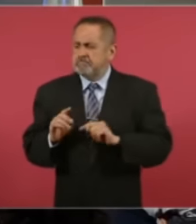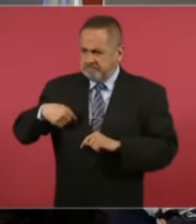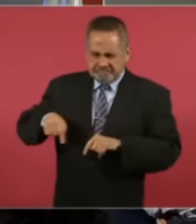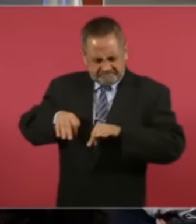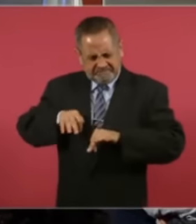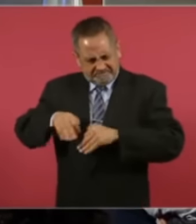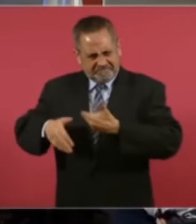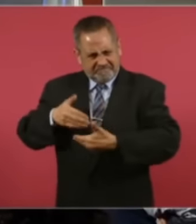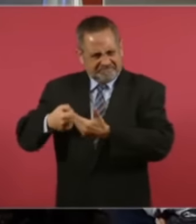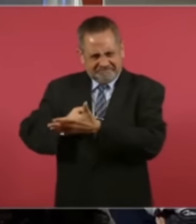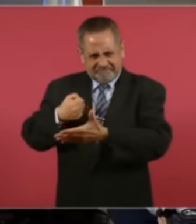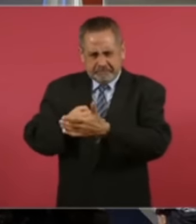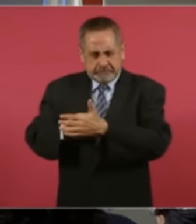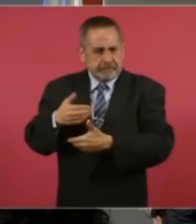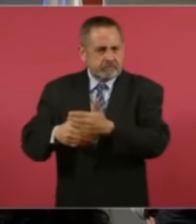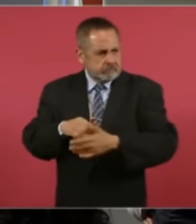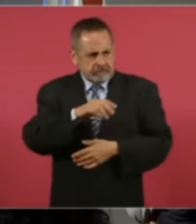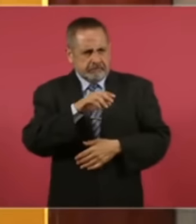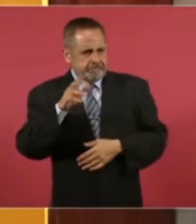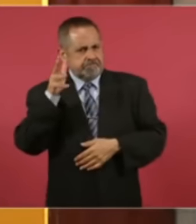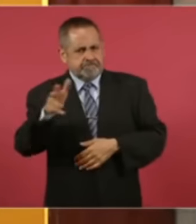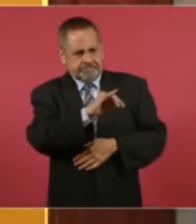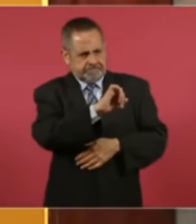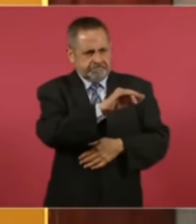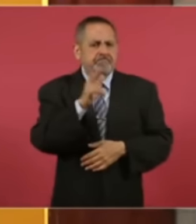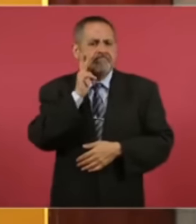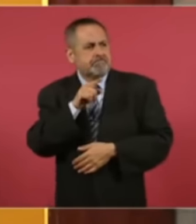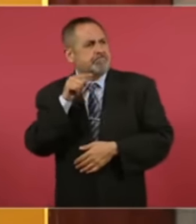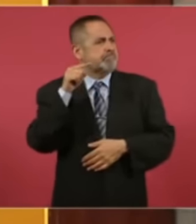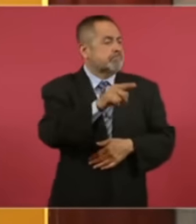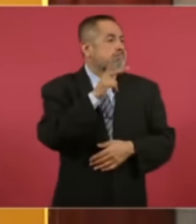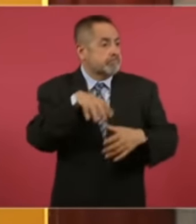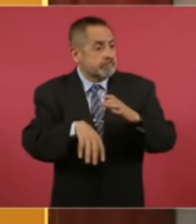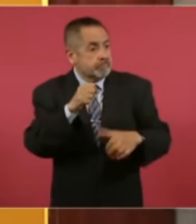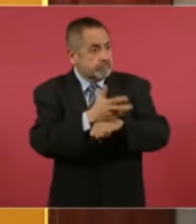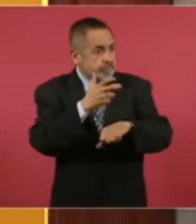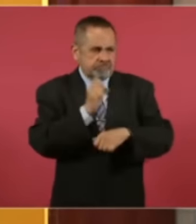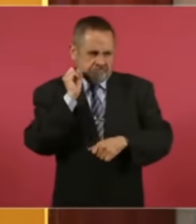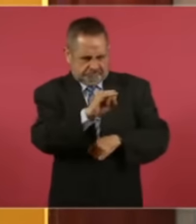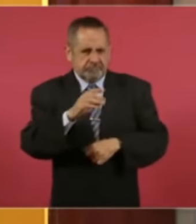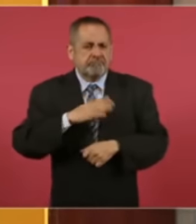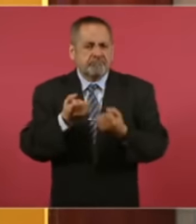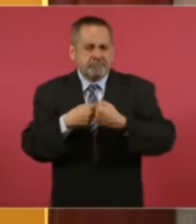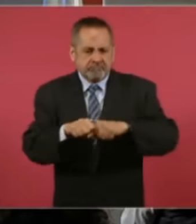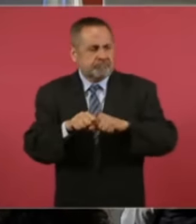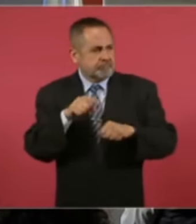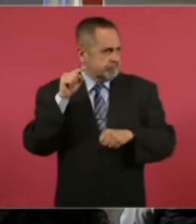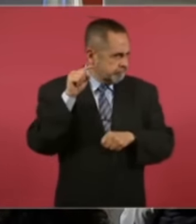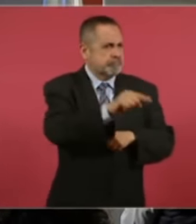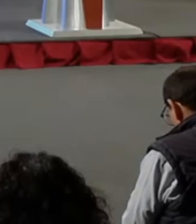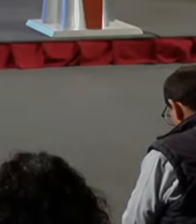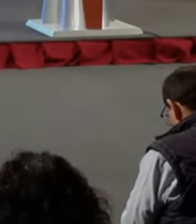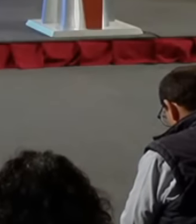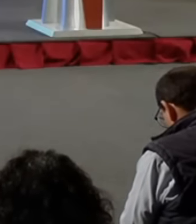los mexicanos sí queremos invertir en el petróleo americano o en su producción de energía eléctrica,